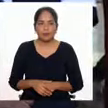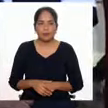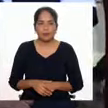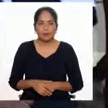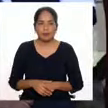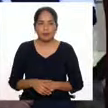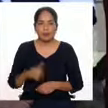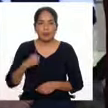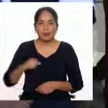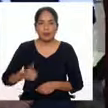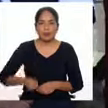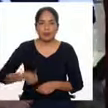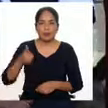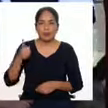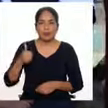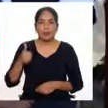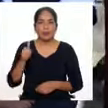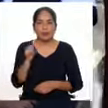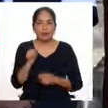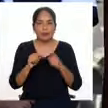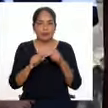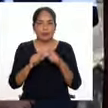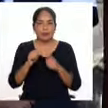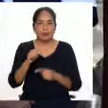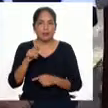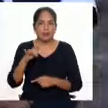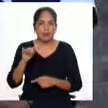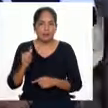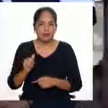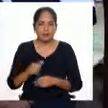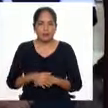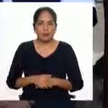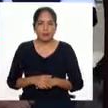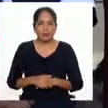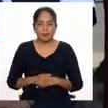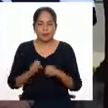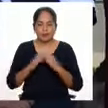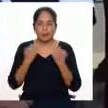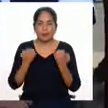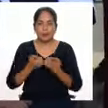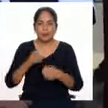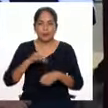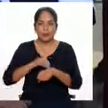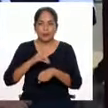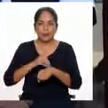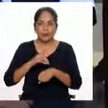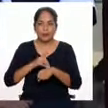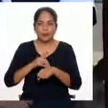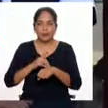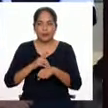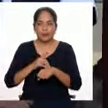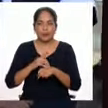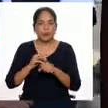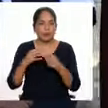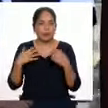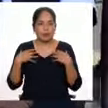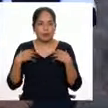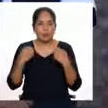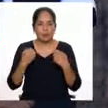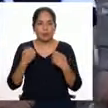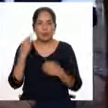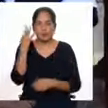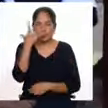señor alcalde provincial de Atalaya, personal médico y de salud de este